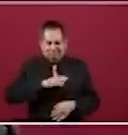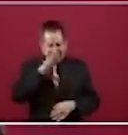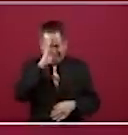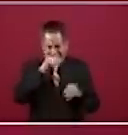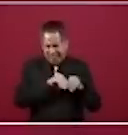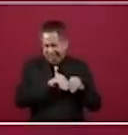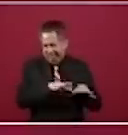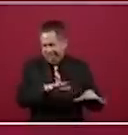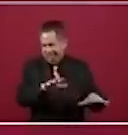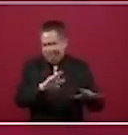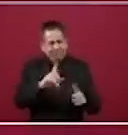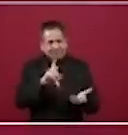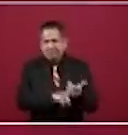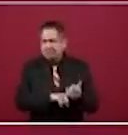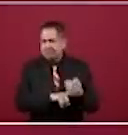todo,